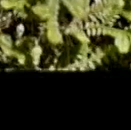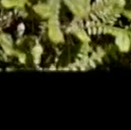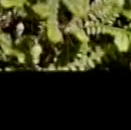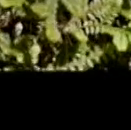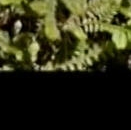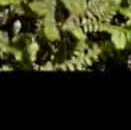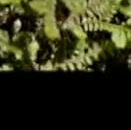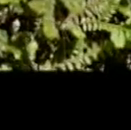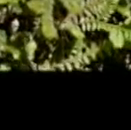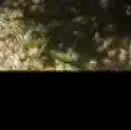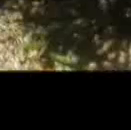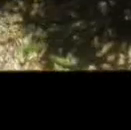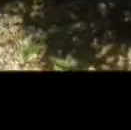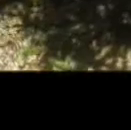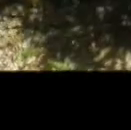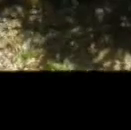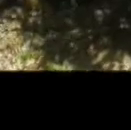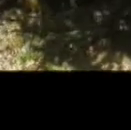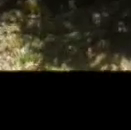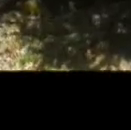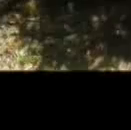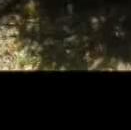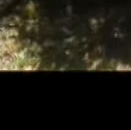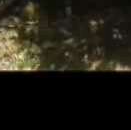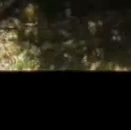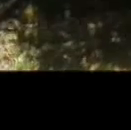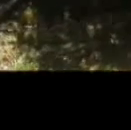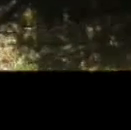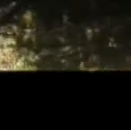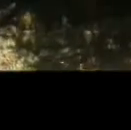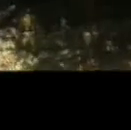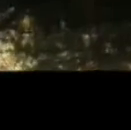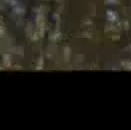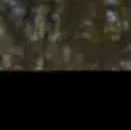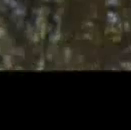uno de los lugares de mayor biodiversidad del planeta